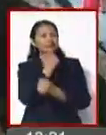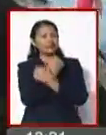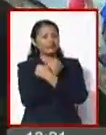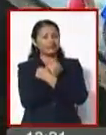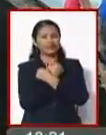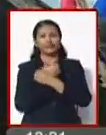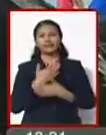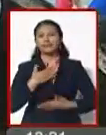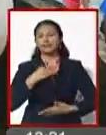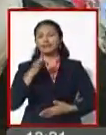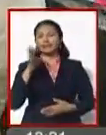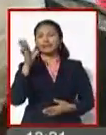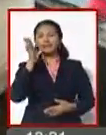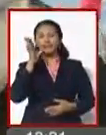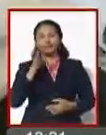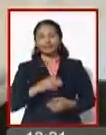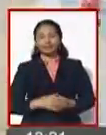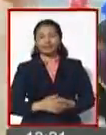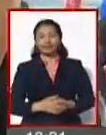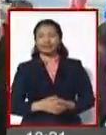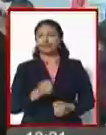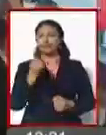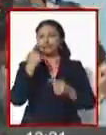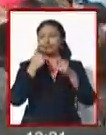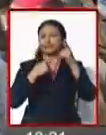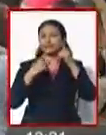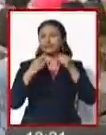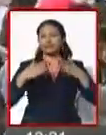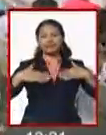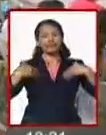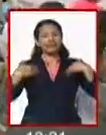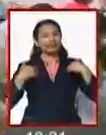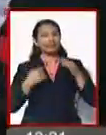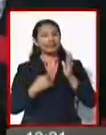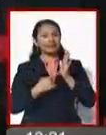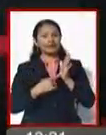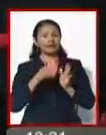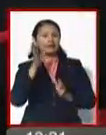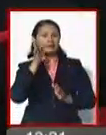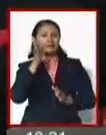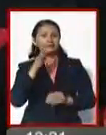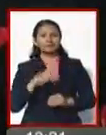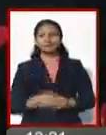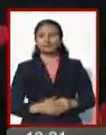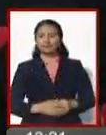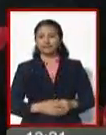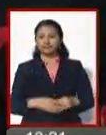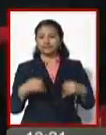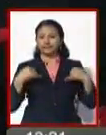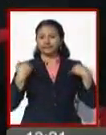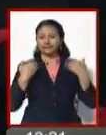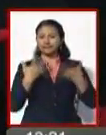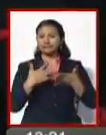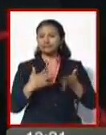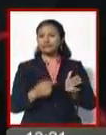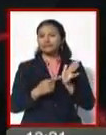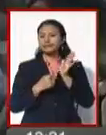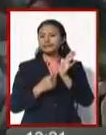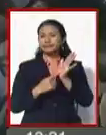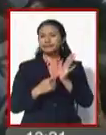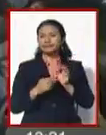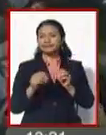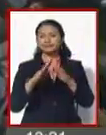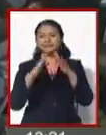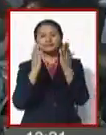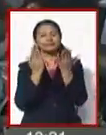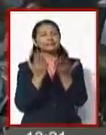y el amor que le tienen a la reina de la casa? Lágrimas de emoción y felicidad se vieron en las mamás de las jóvenes estudiantes que deleitaron al público